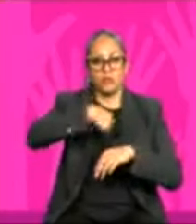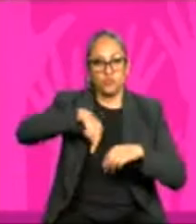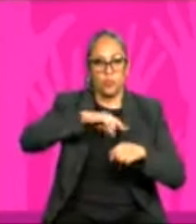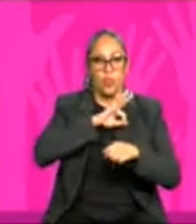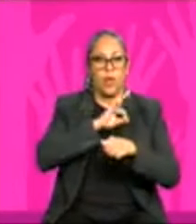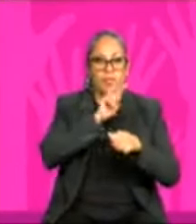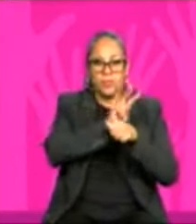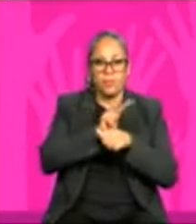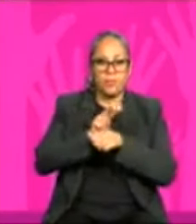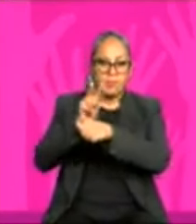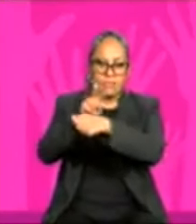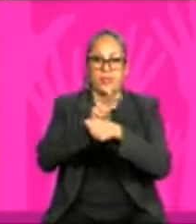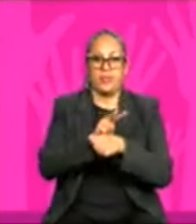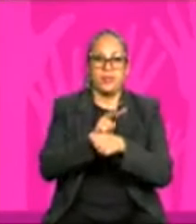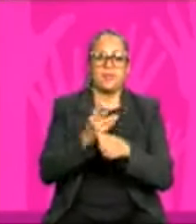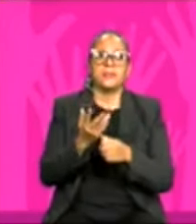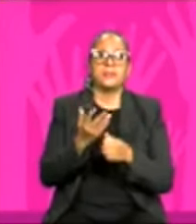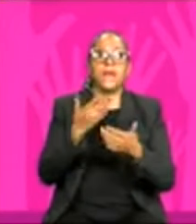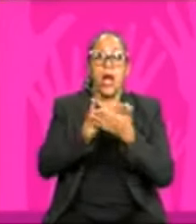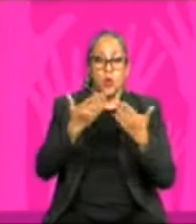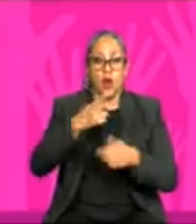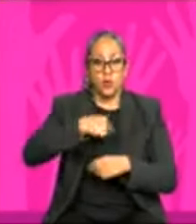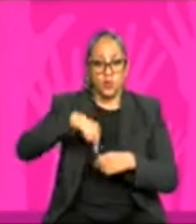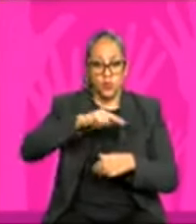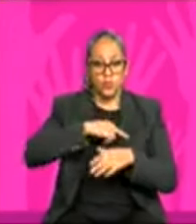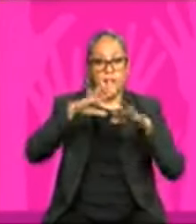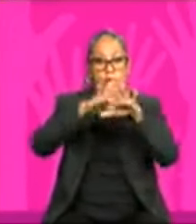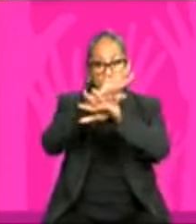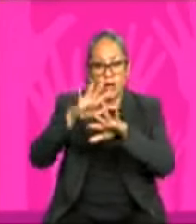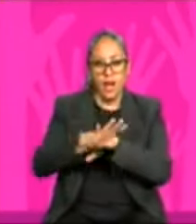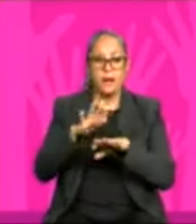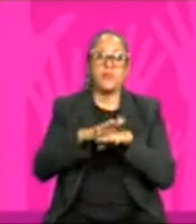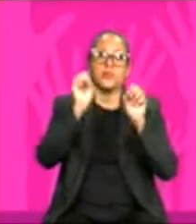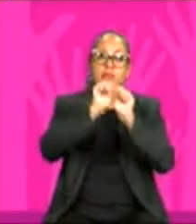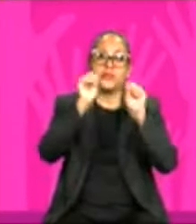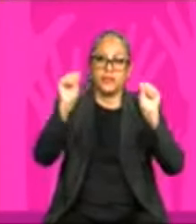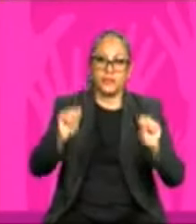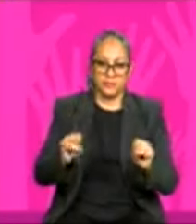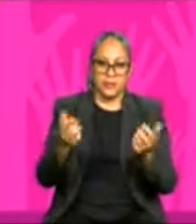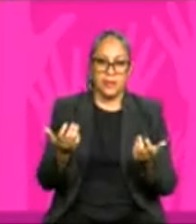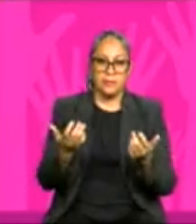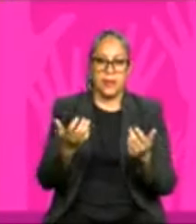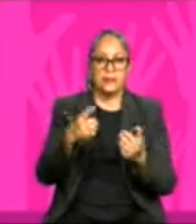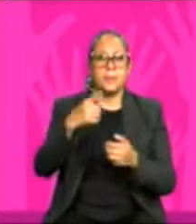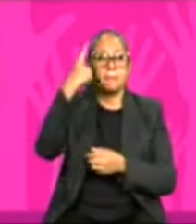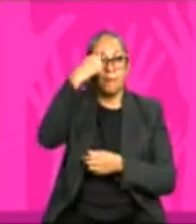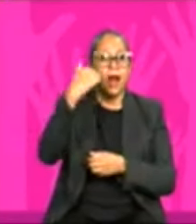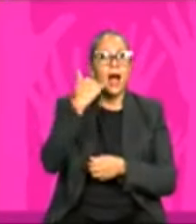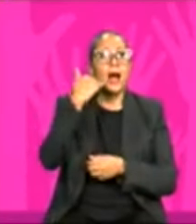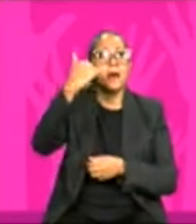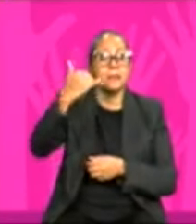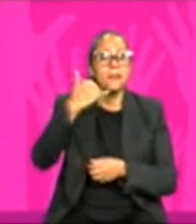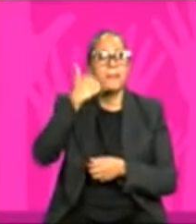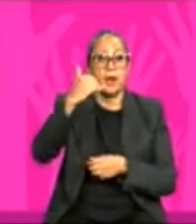de delitos de alto impacto. Transformaremos la operación estatal de los sistemas de las llamadas de emergencia